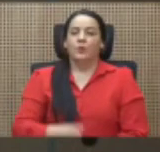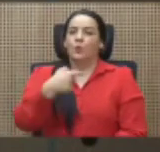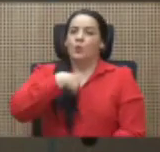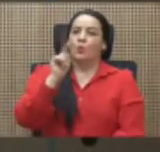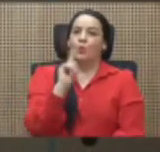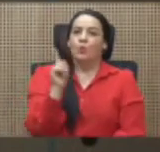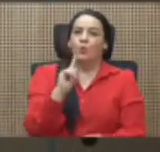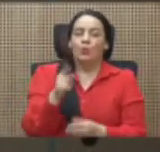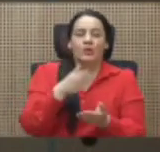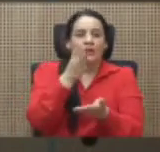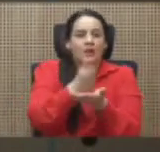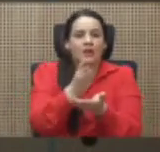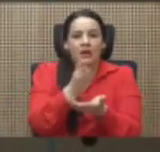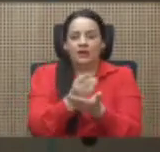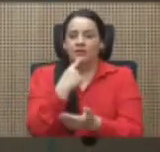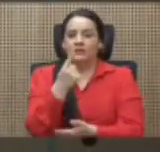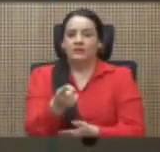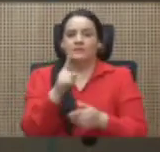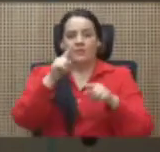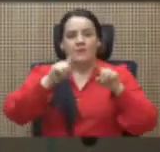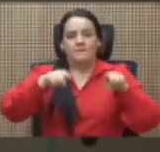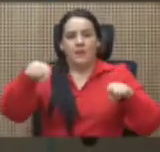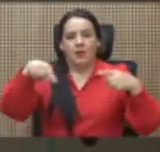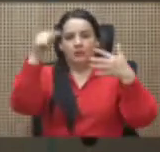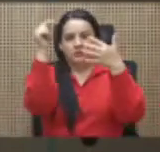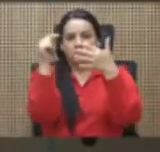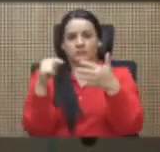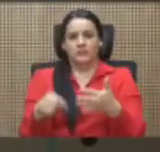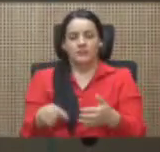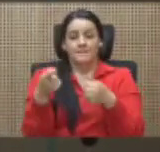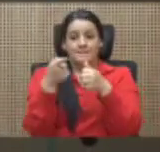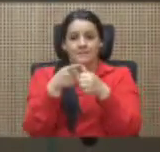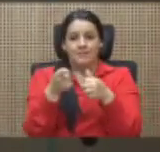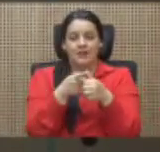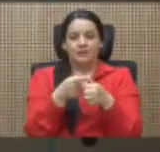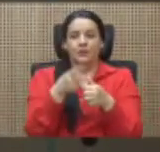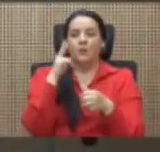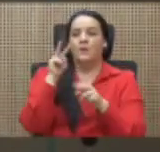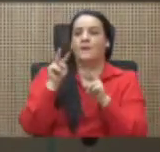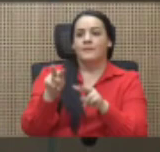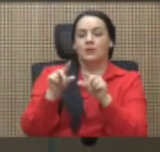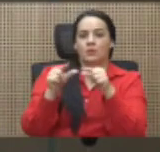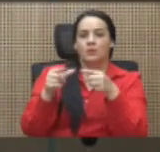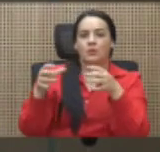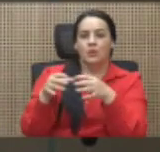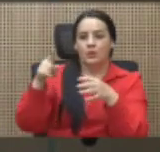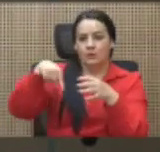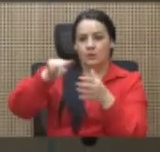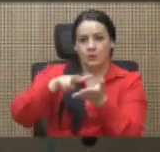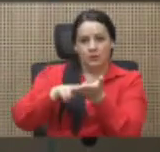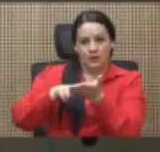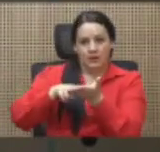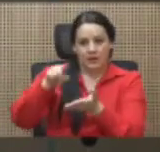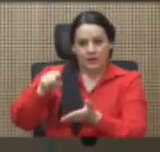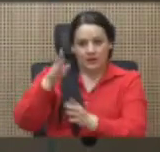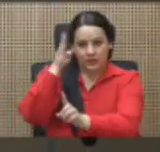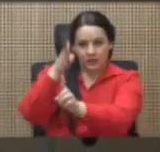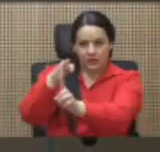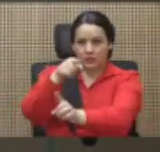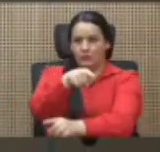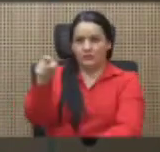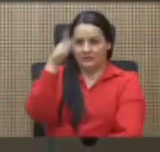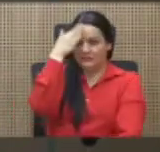voy a dejar de señalar varios elementos. En primer lugar, y miro a la fracción de Liberación Nacional directamente, saben